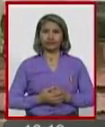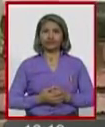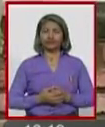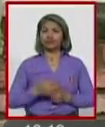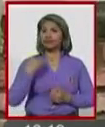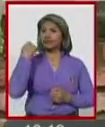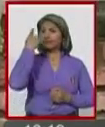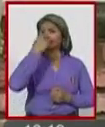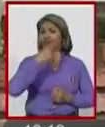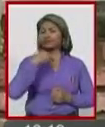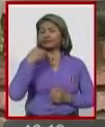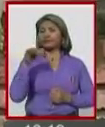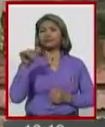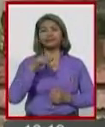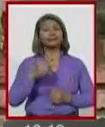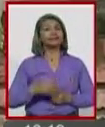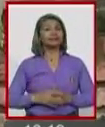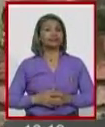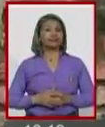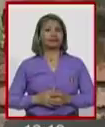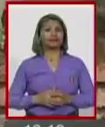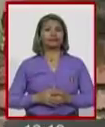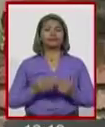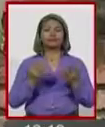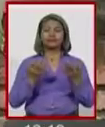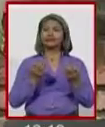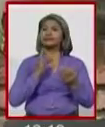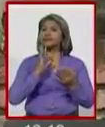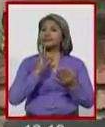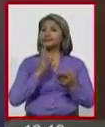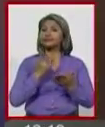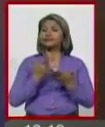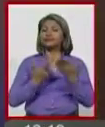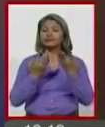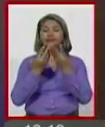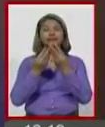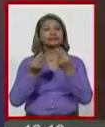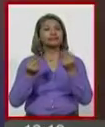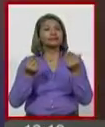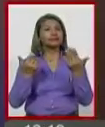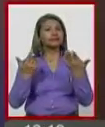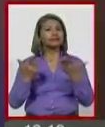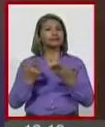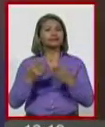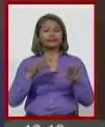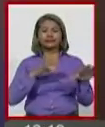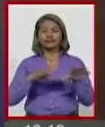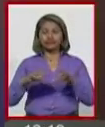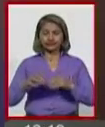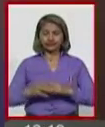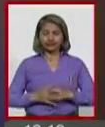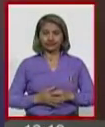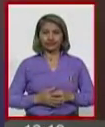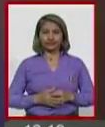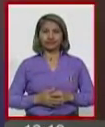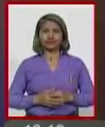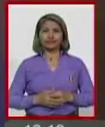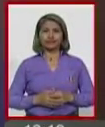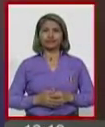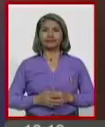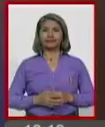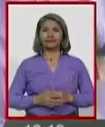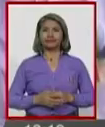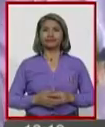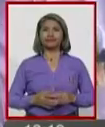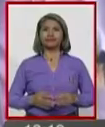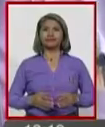su cara va a estar así, bueno. Yo quería hablar con él para llegar a un arreglo y... Hacer algo, digamos.